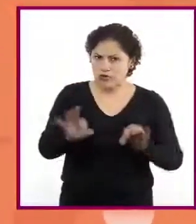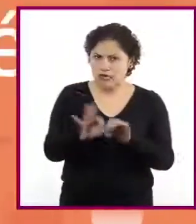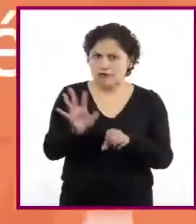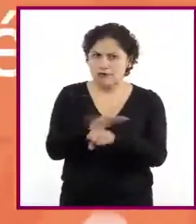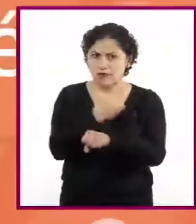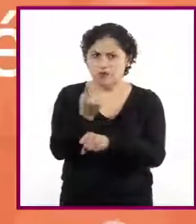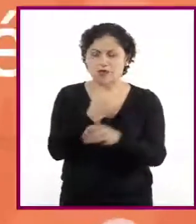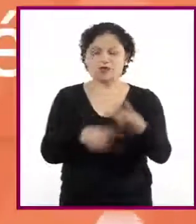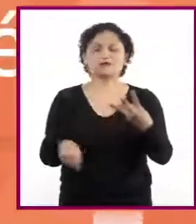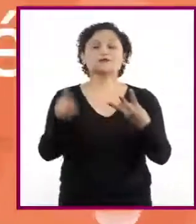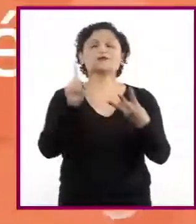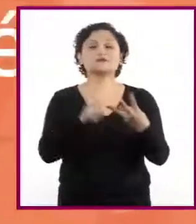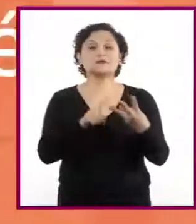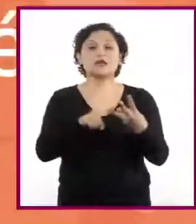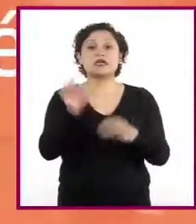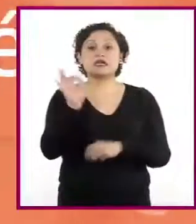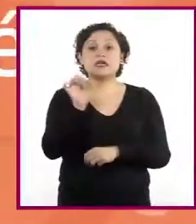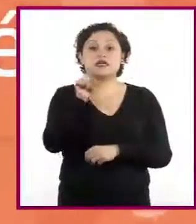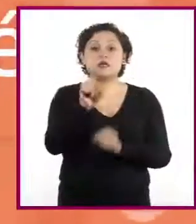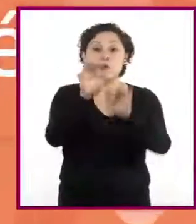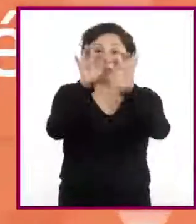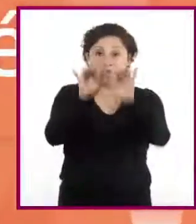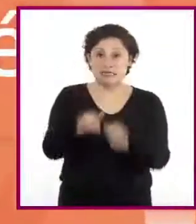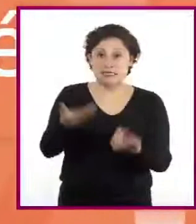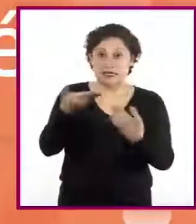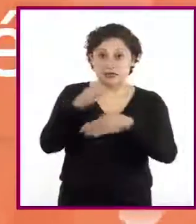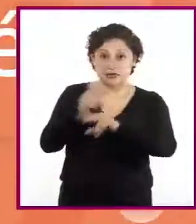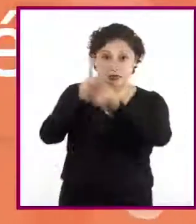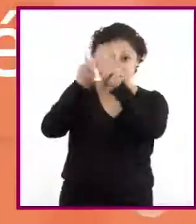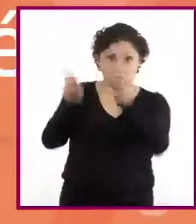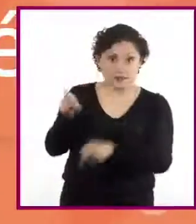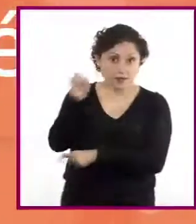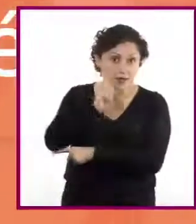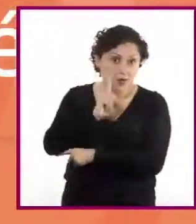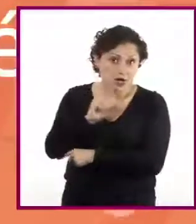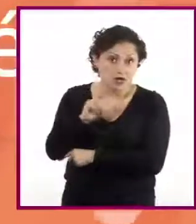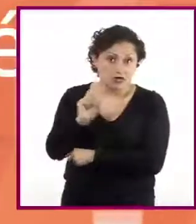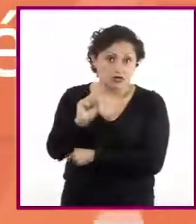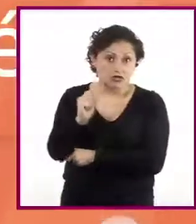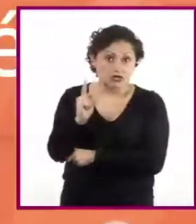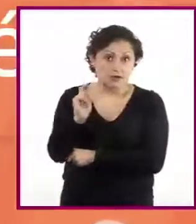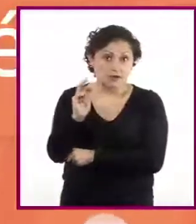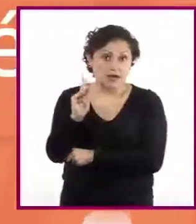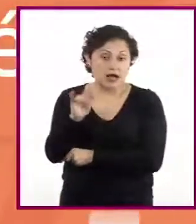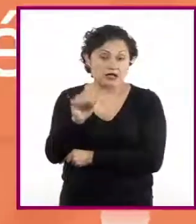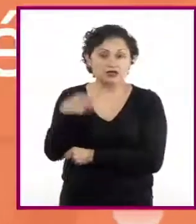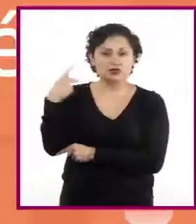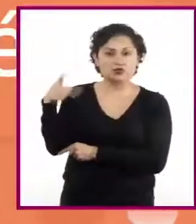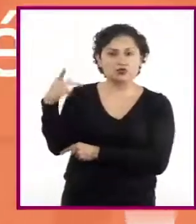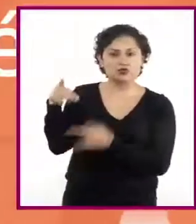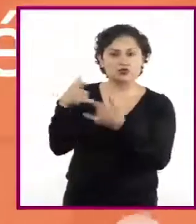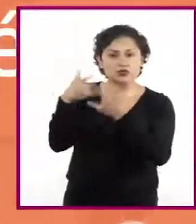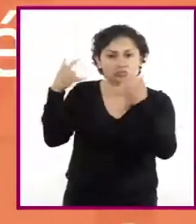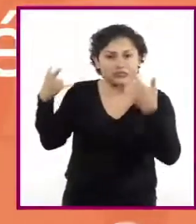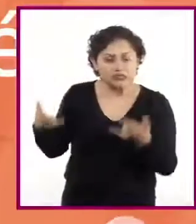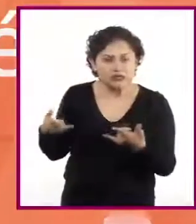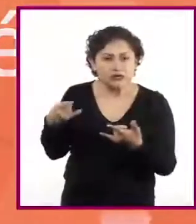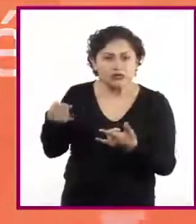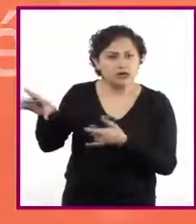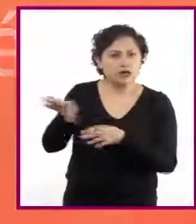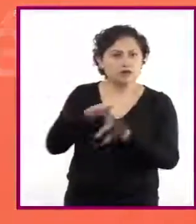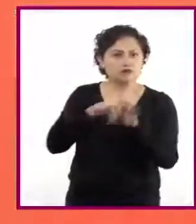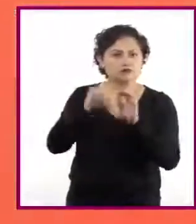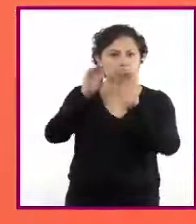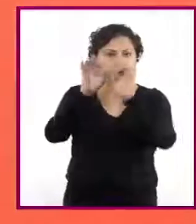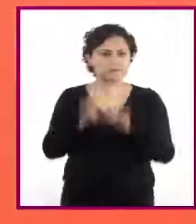si tuvieran que escribir un ensayo sobre Rosa Parks, ¿qué aspectos de su historia desarrollarían y por qué?